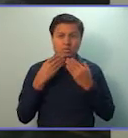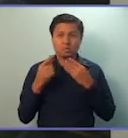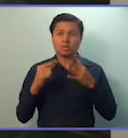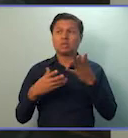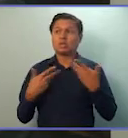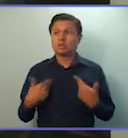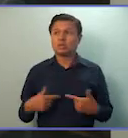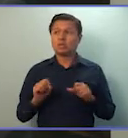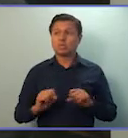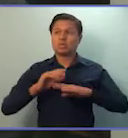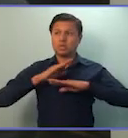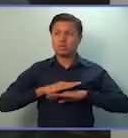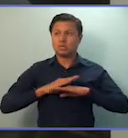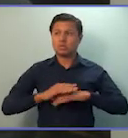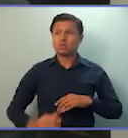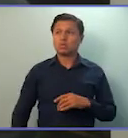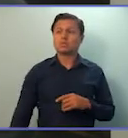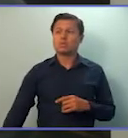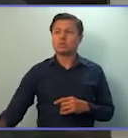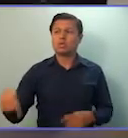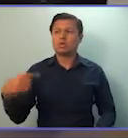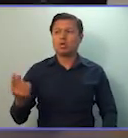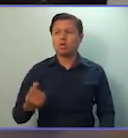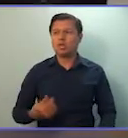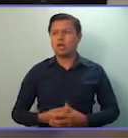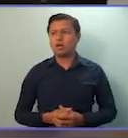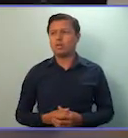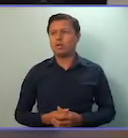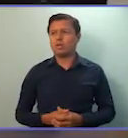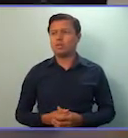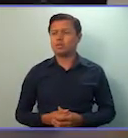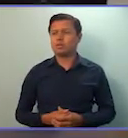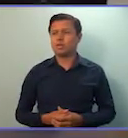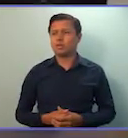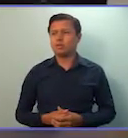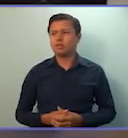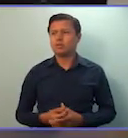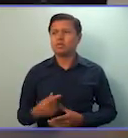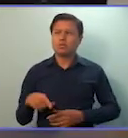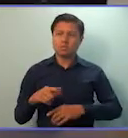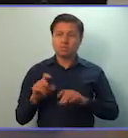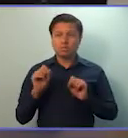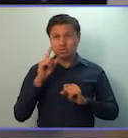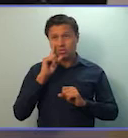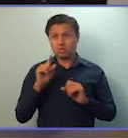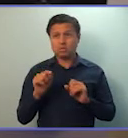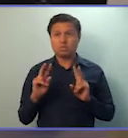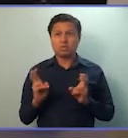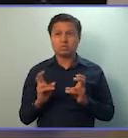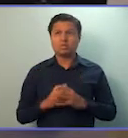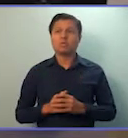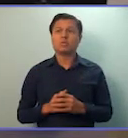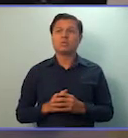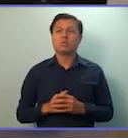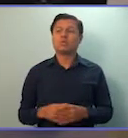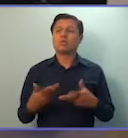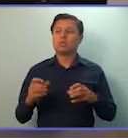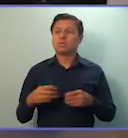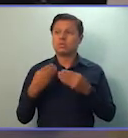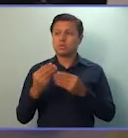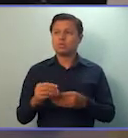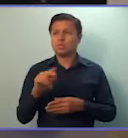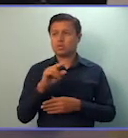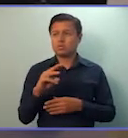a descansar por ejemplo al día siguiente bueno comentar en lo siguiente se entregaron